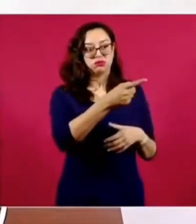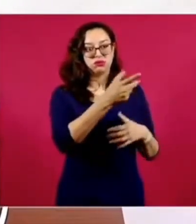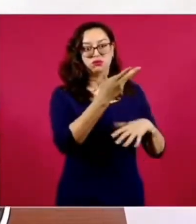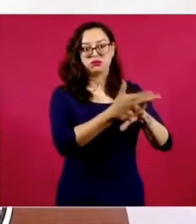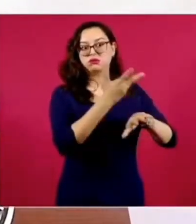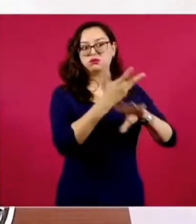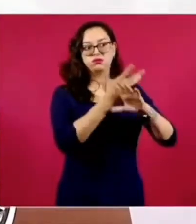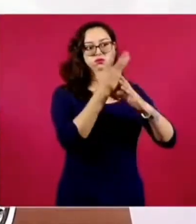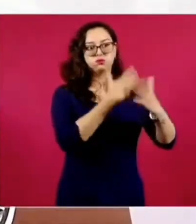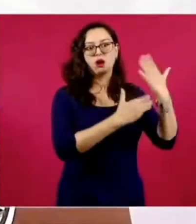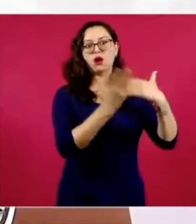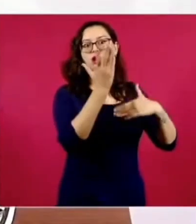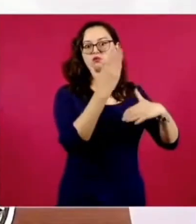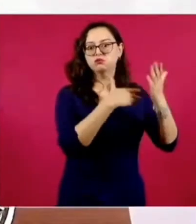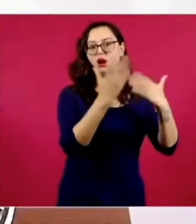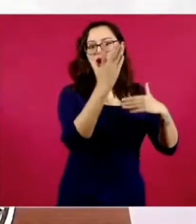nación.